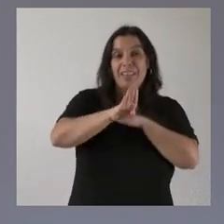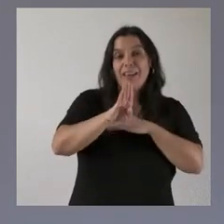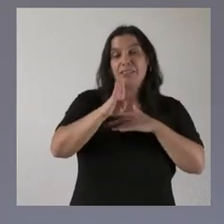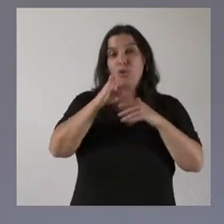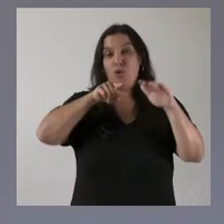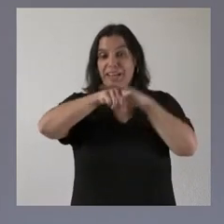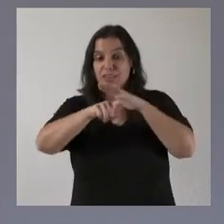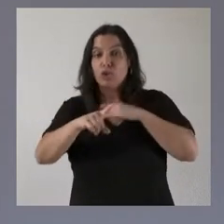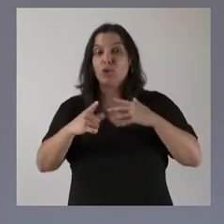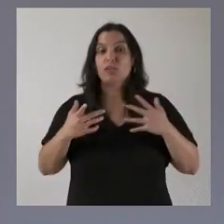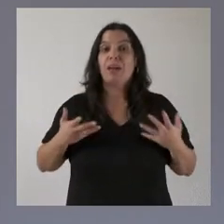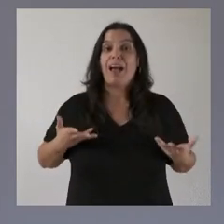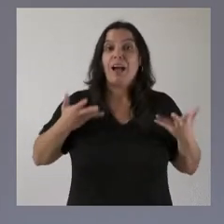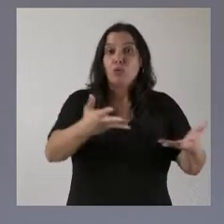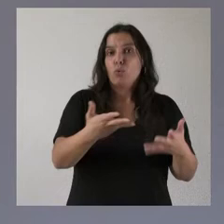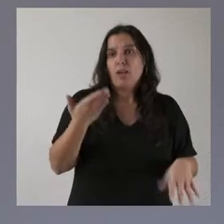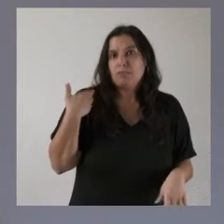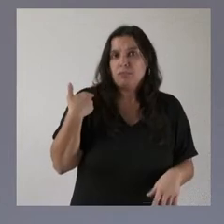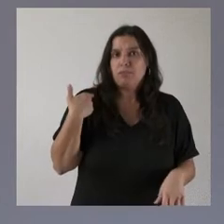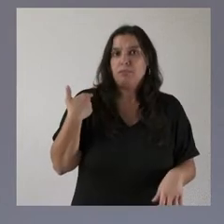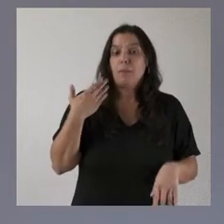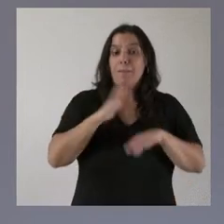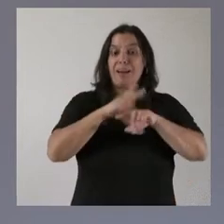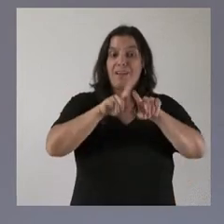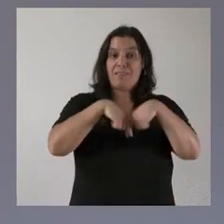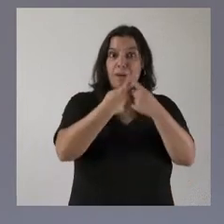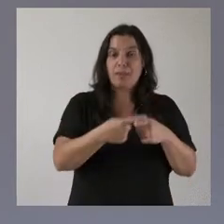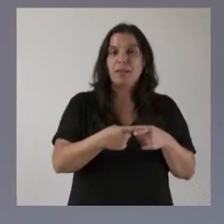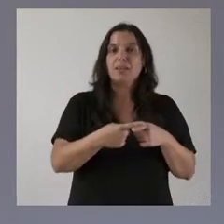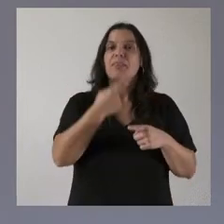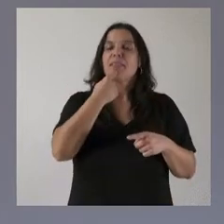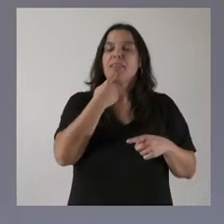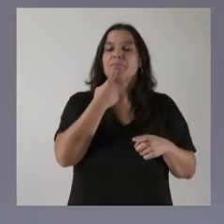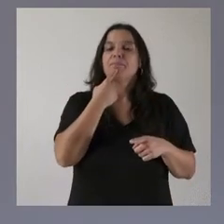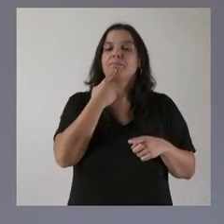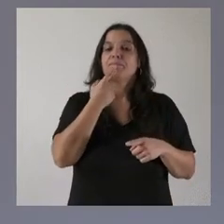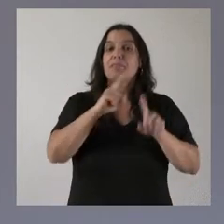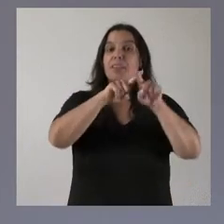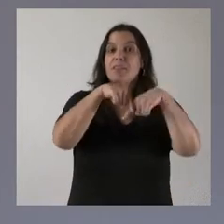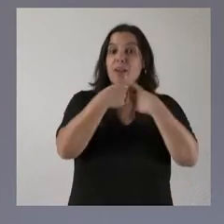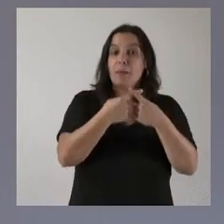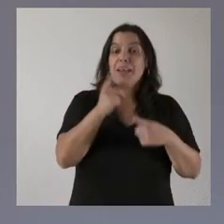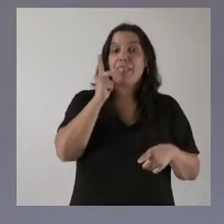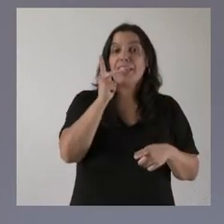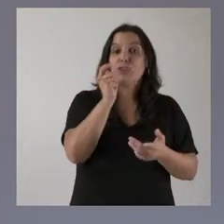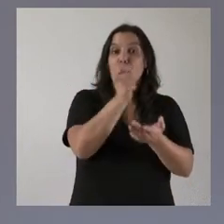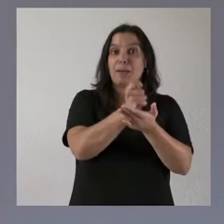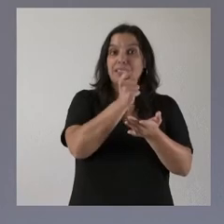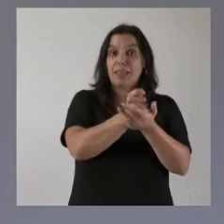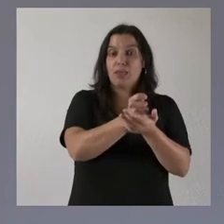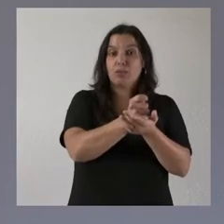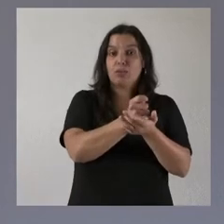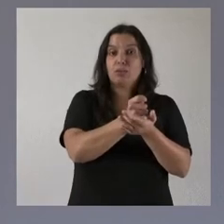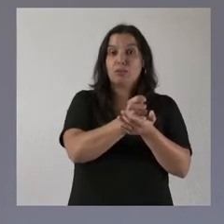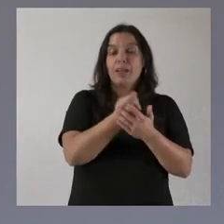que se recibía para familias establecía que las familias que podían acceder a esta prestación a este servicio